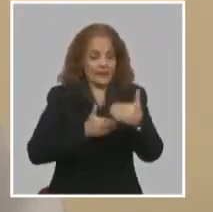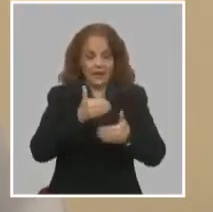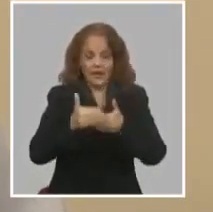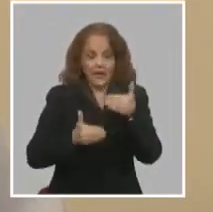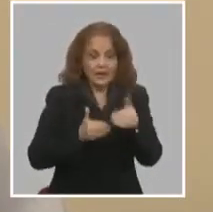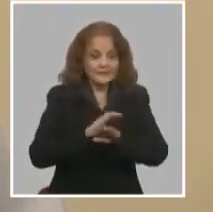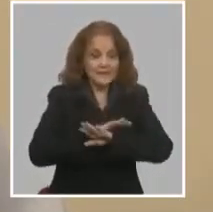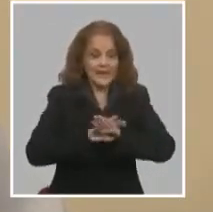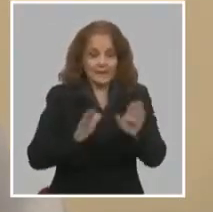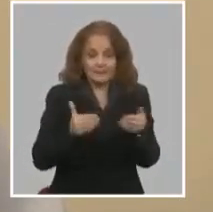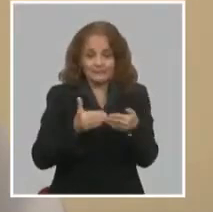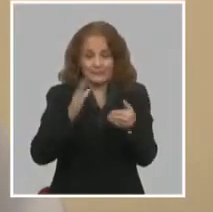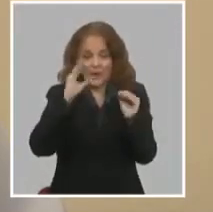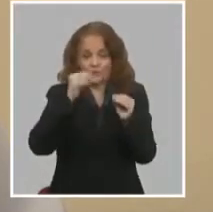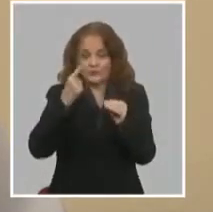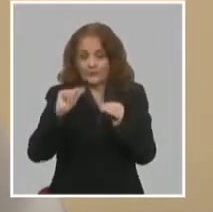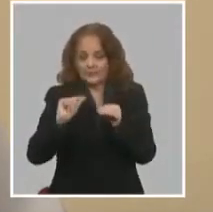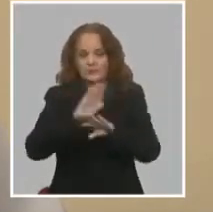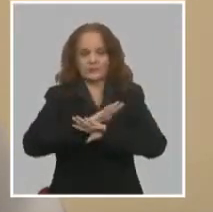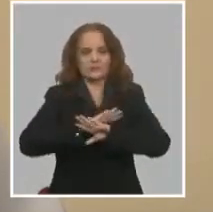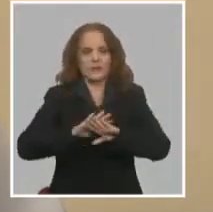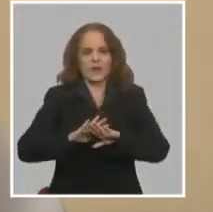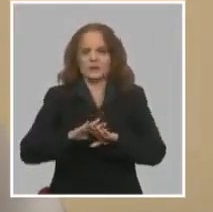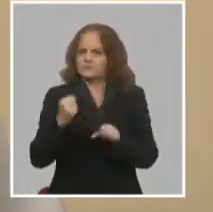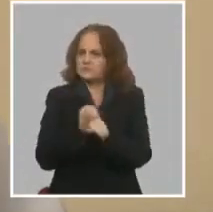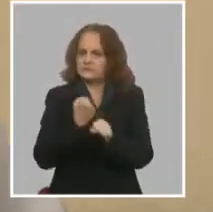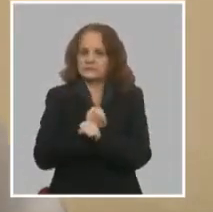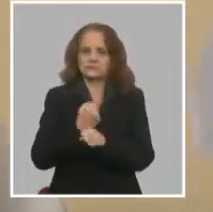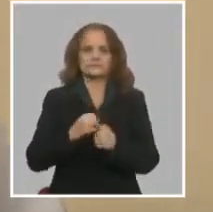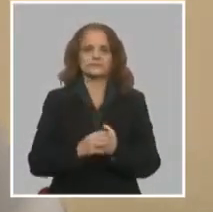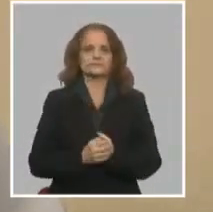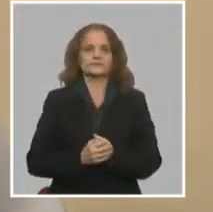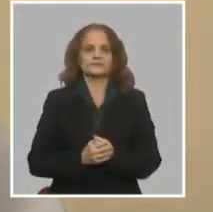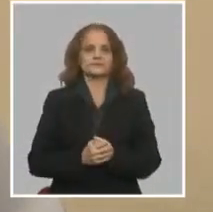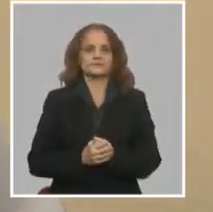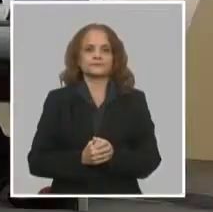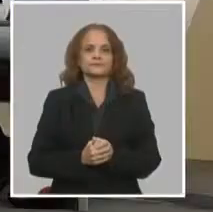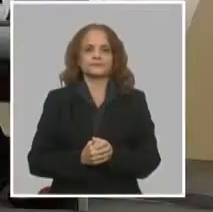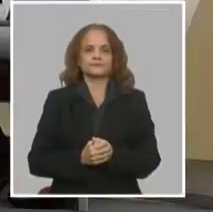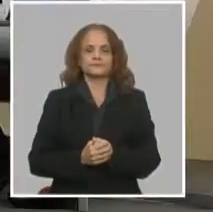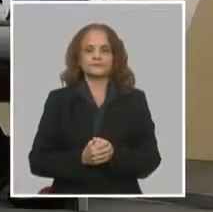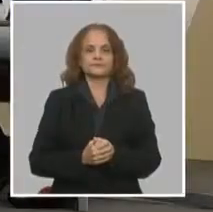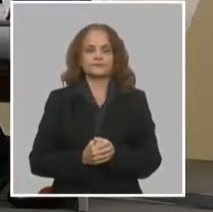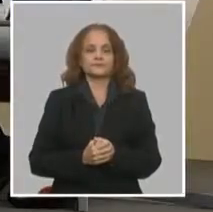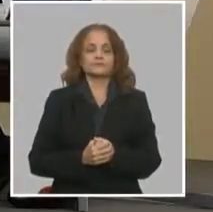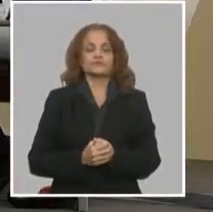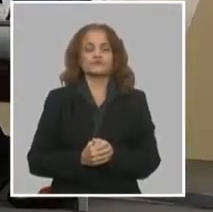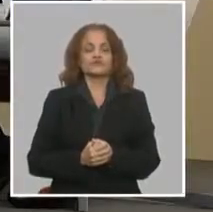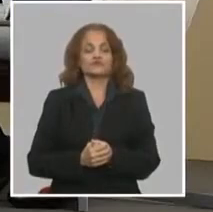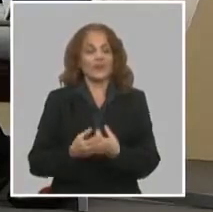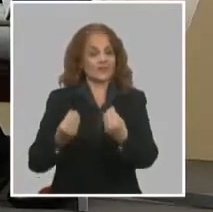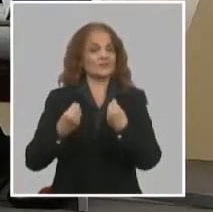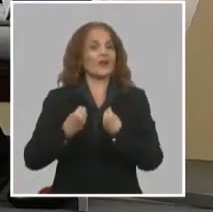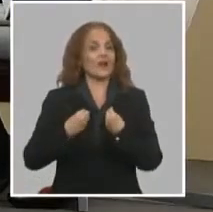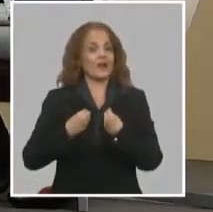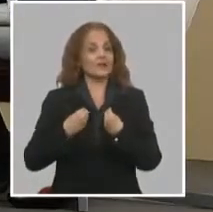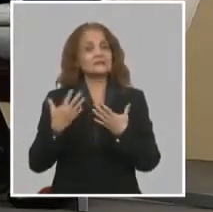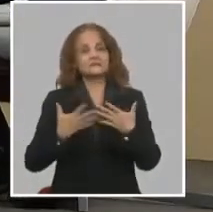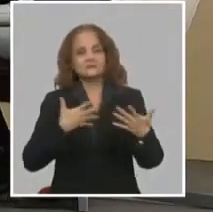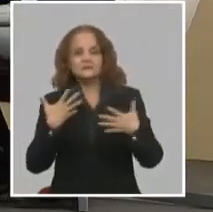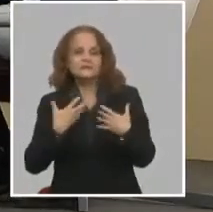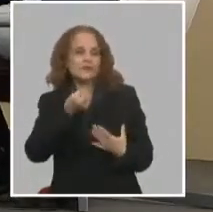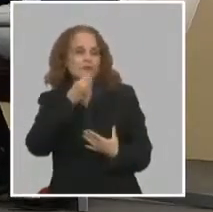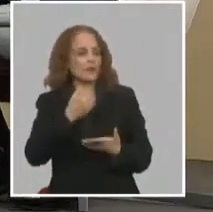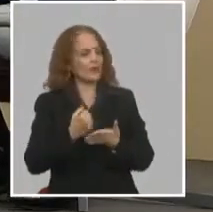seguimiento a todo el proceso para que salga lo mejor posible. Sí, da mucha satisfacción poder brindar la ayuda, dar